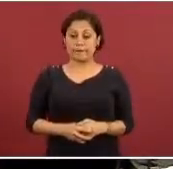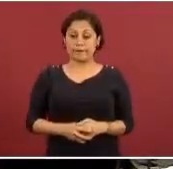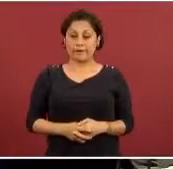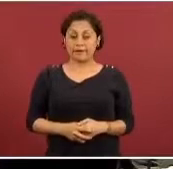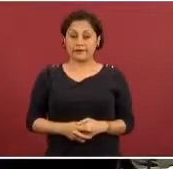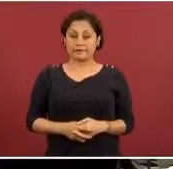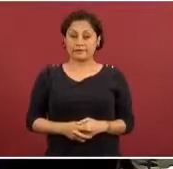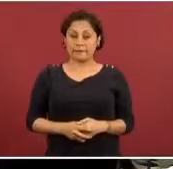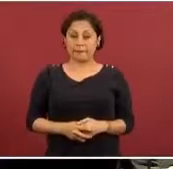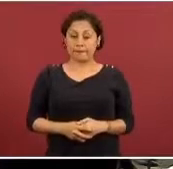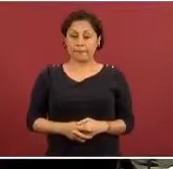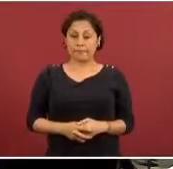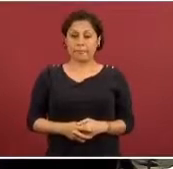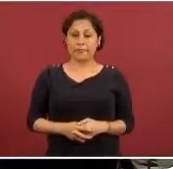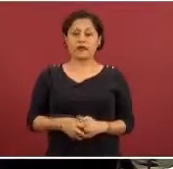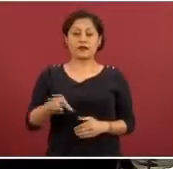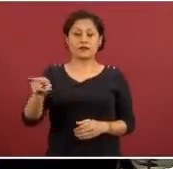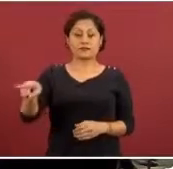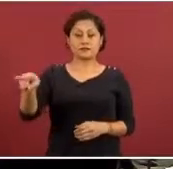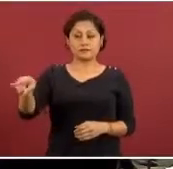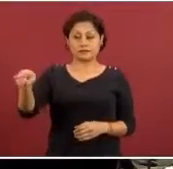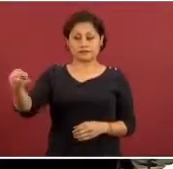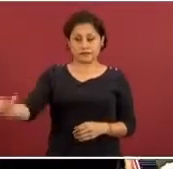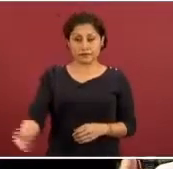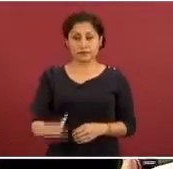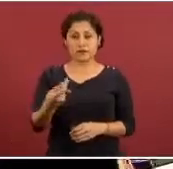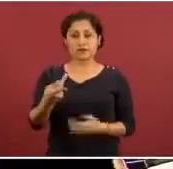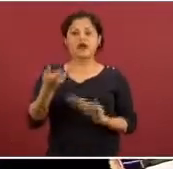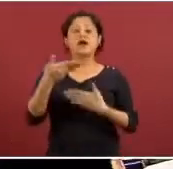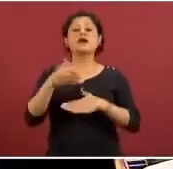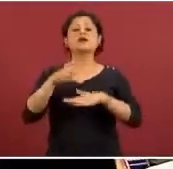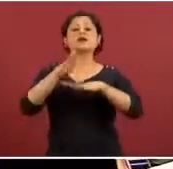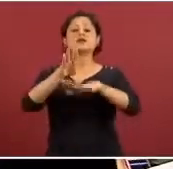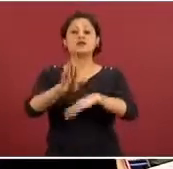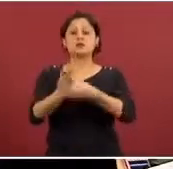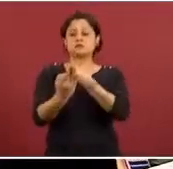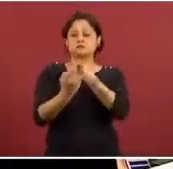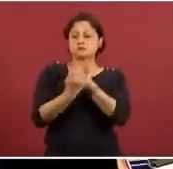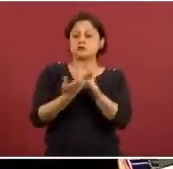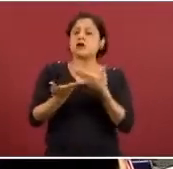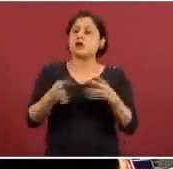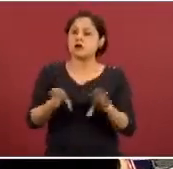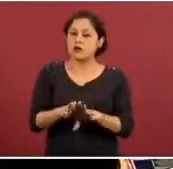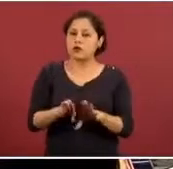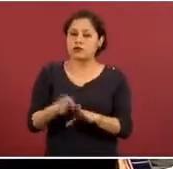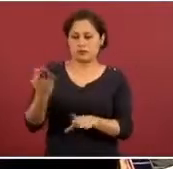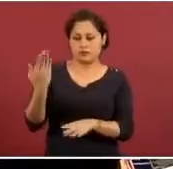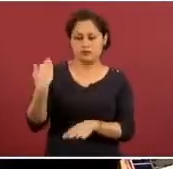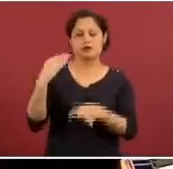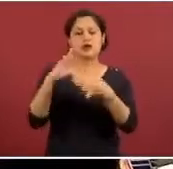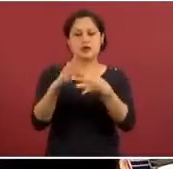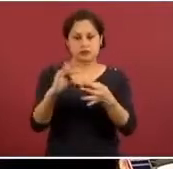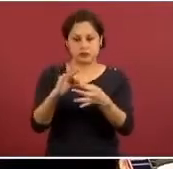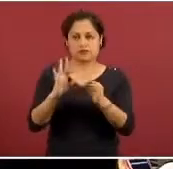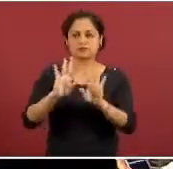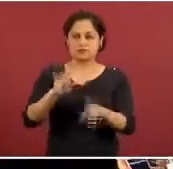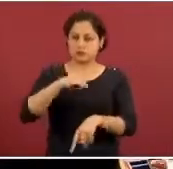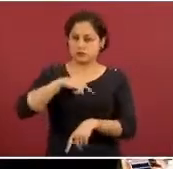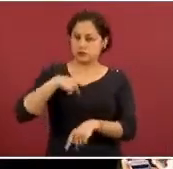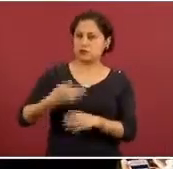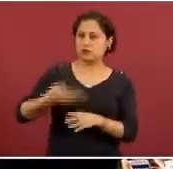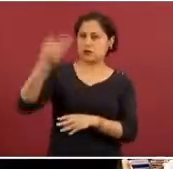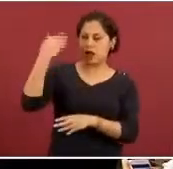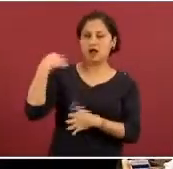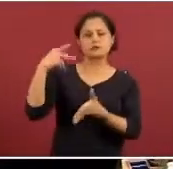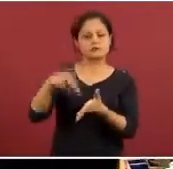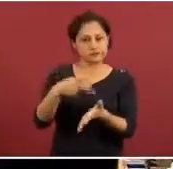La pregunta era sobre los mecanismos de protección. Como ha señalado el doctor Borja, y lo enfatizamos, lo seguiremos enfatizando, este